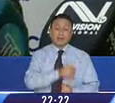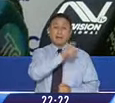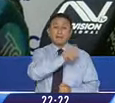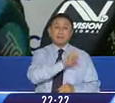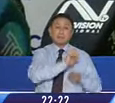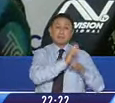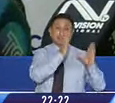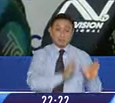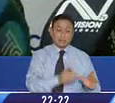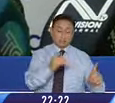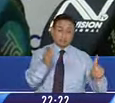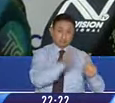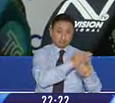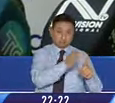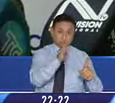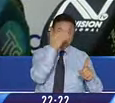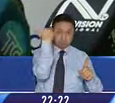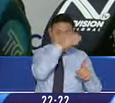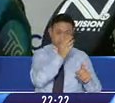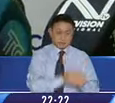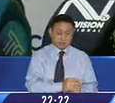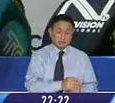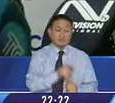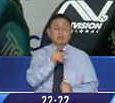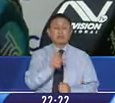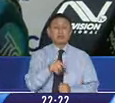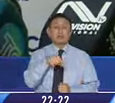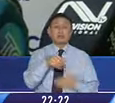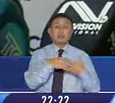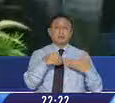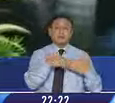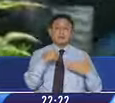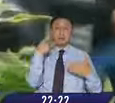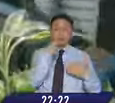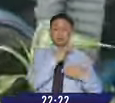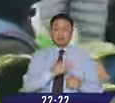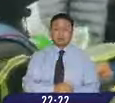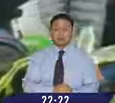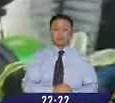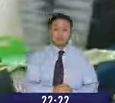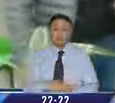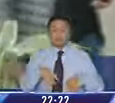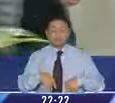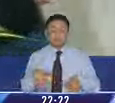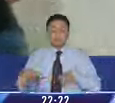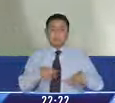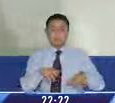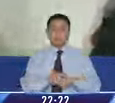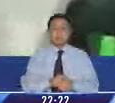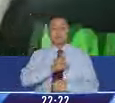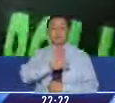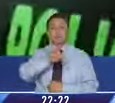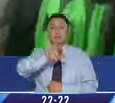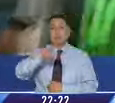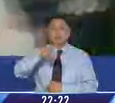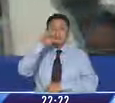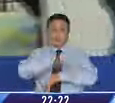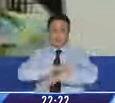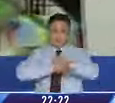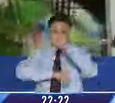ecuatoriana sea estafada, especialmente por el tema de dólares falsos. Durante el operativo se logró la captura de los integrantes de esta supuesta